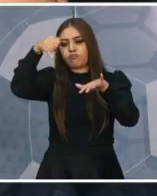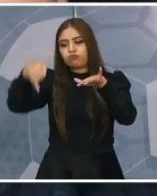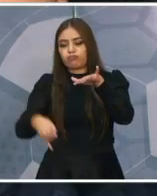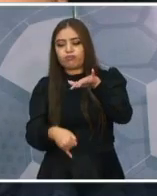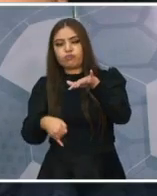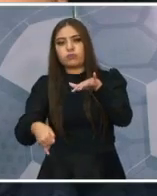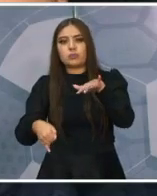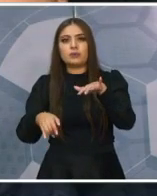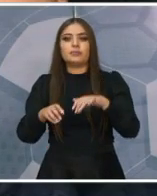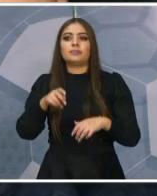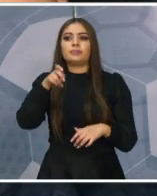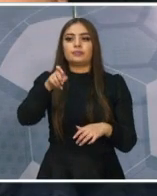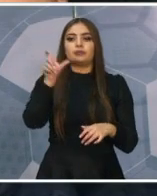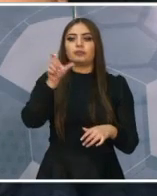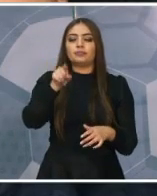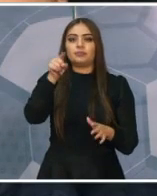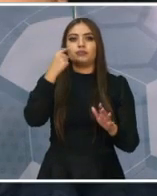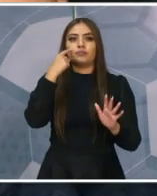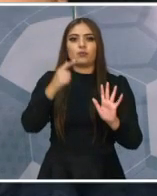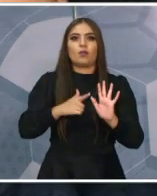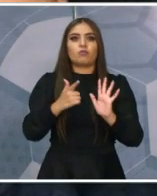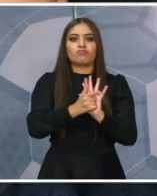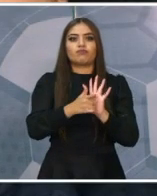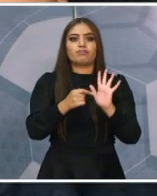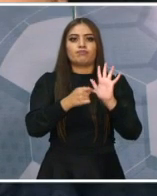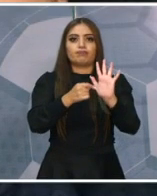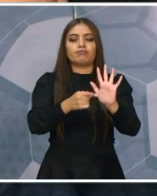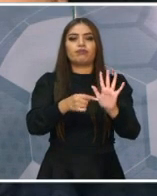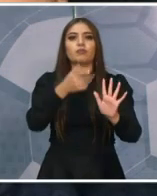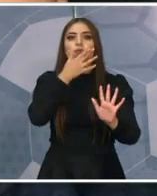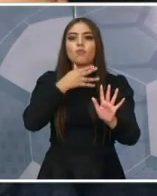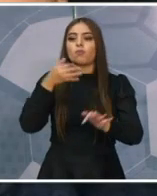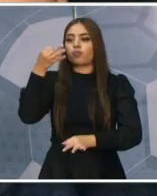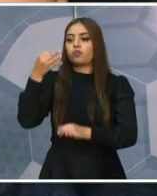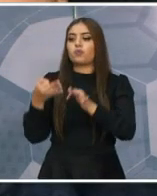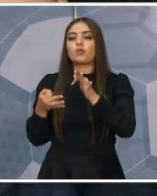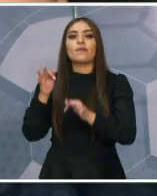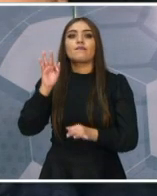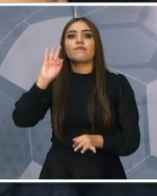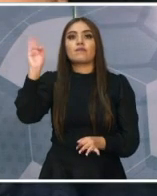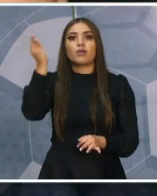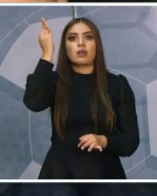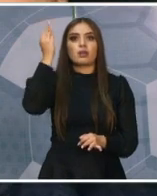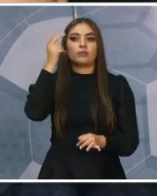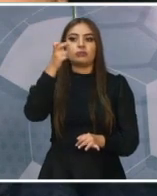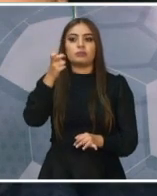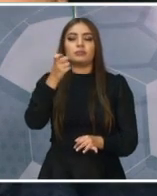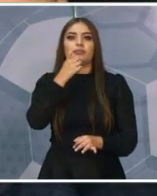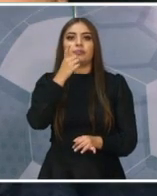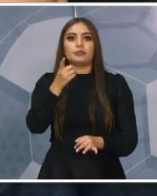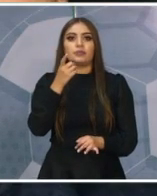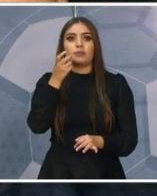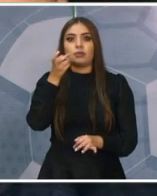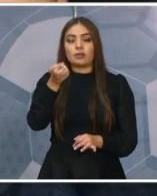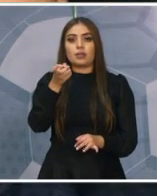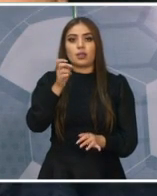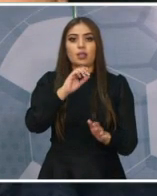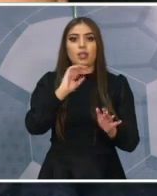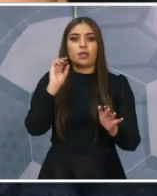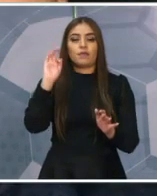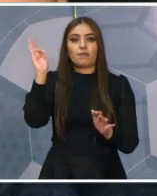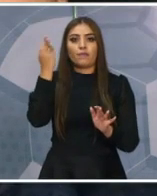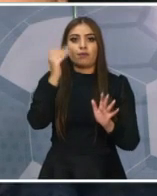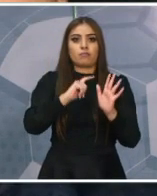fue solicitada a un juez federal por su probable responsabilidad en el delito federal previsto en la Ley General de Bienes Nacionales.